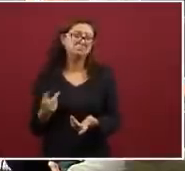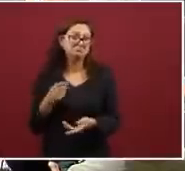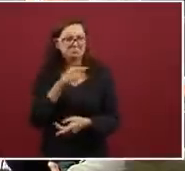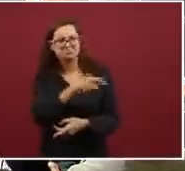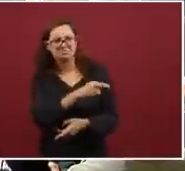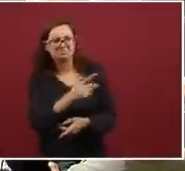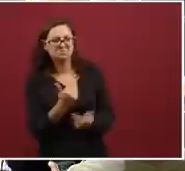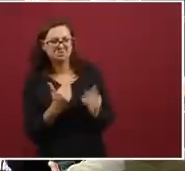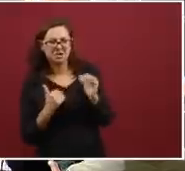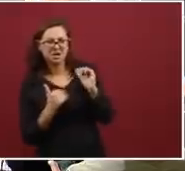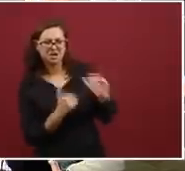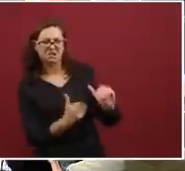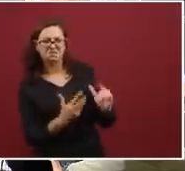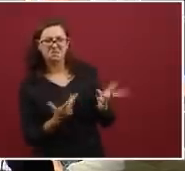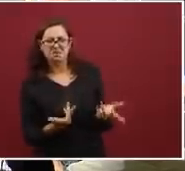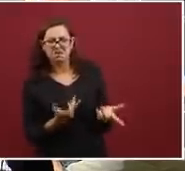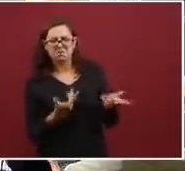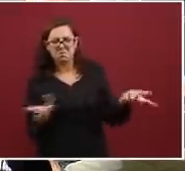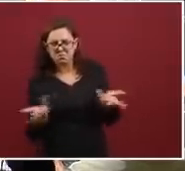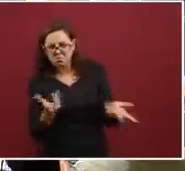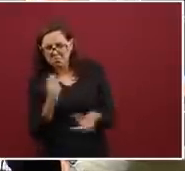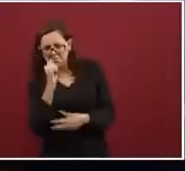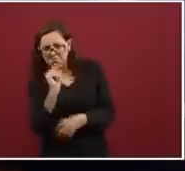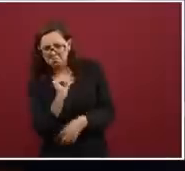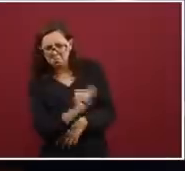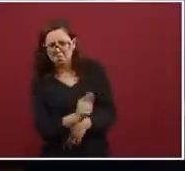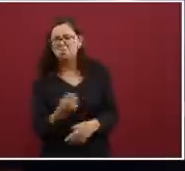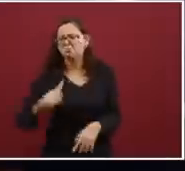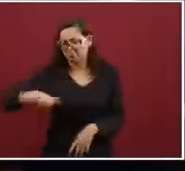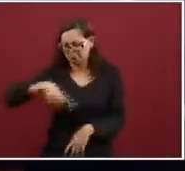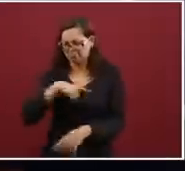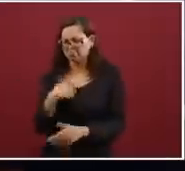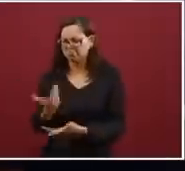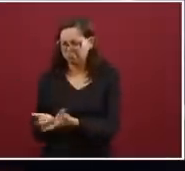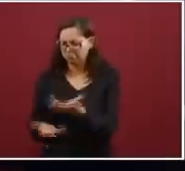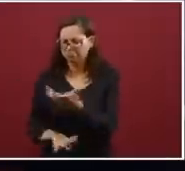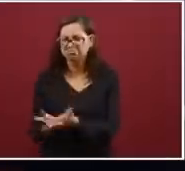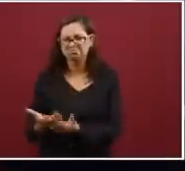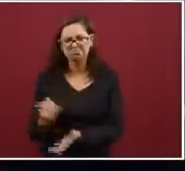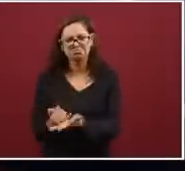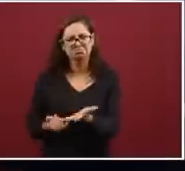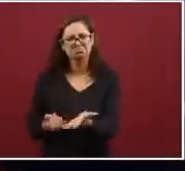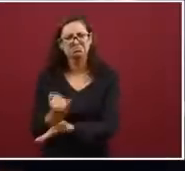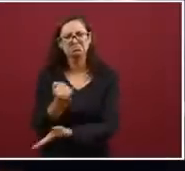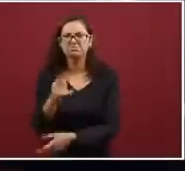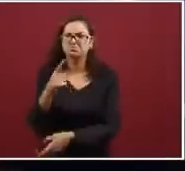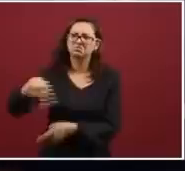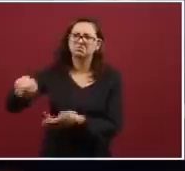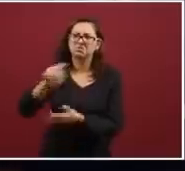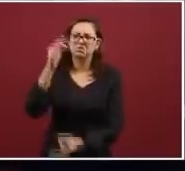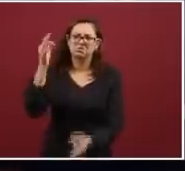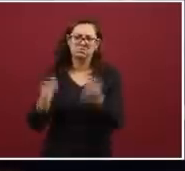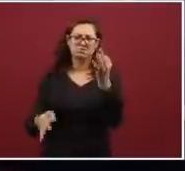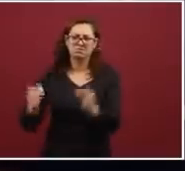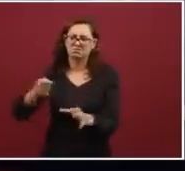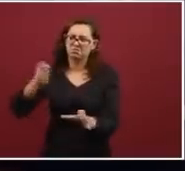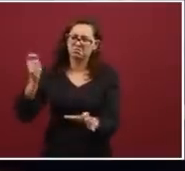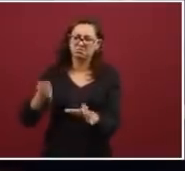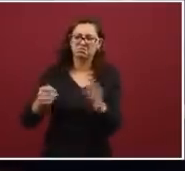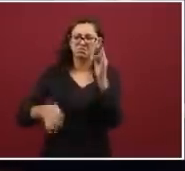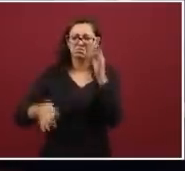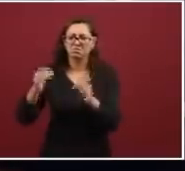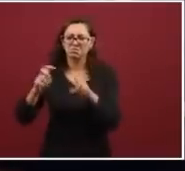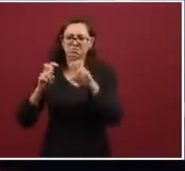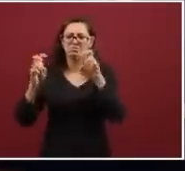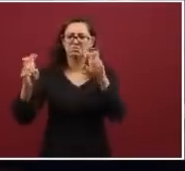a la cuestión legislativa. También usted, pues, hacer un exhorto a estos jueces, pidió un quién